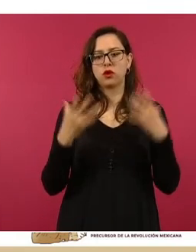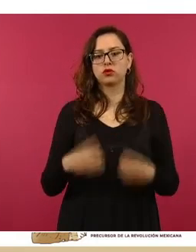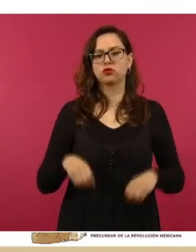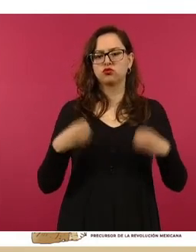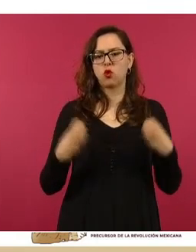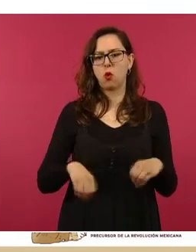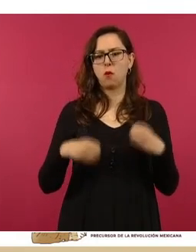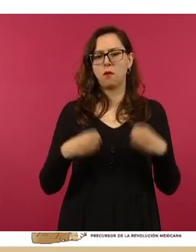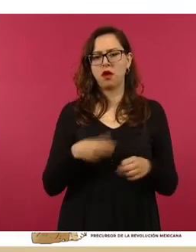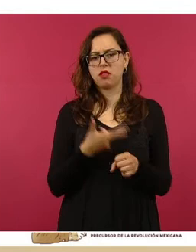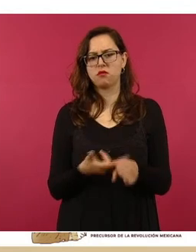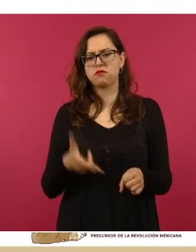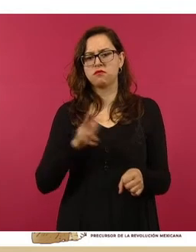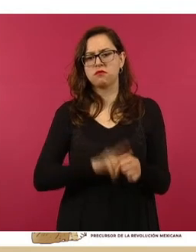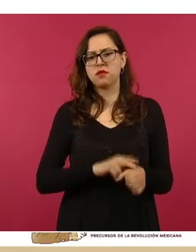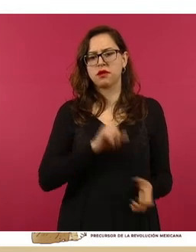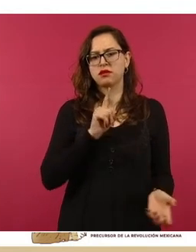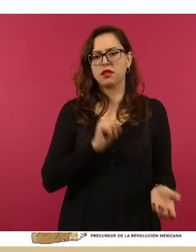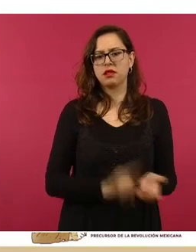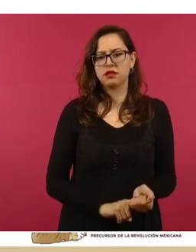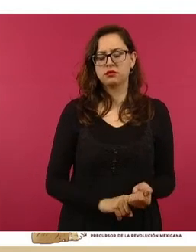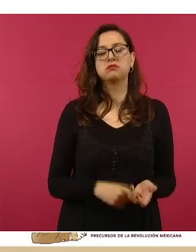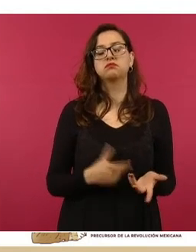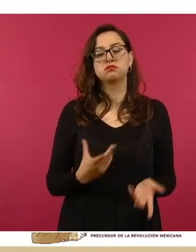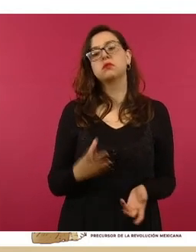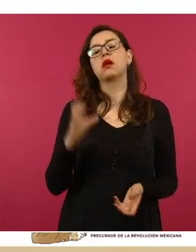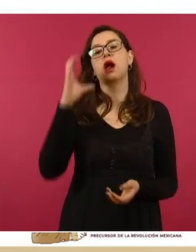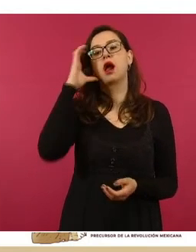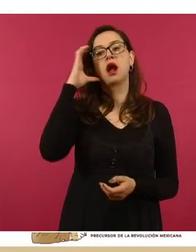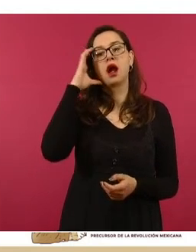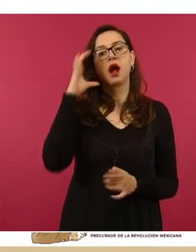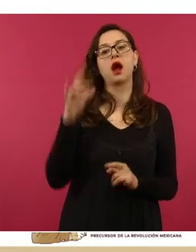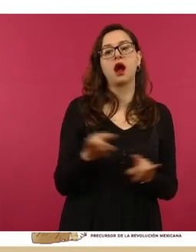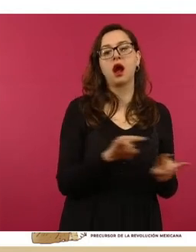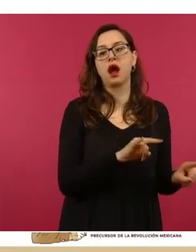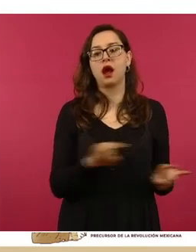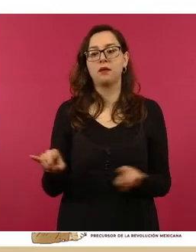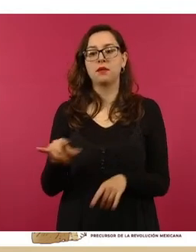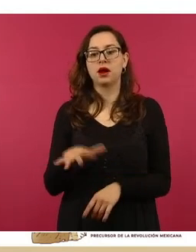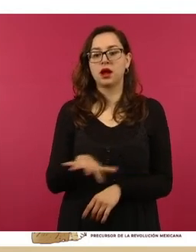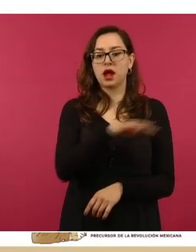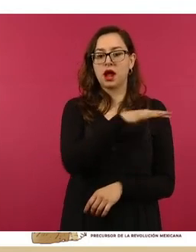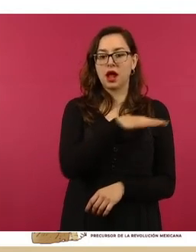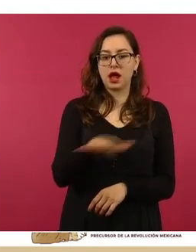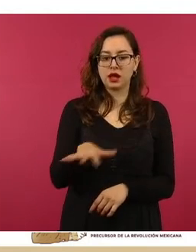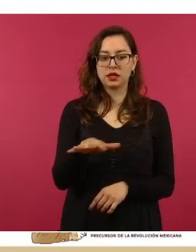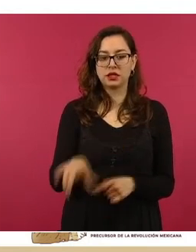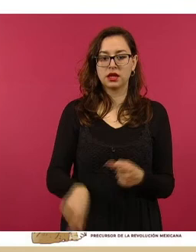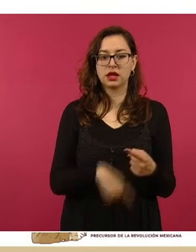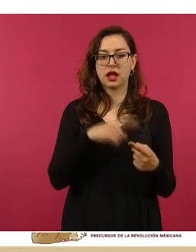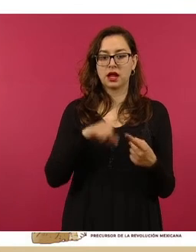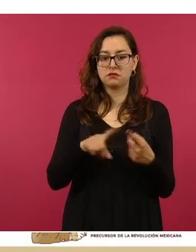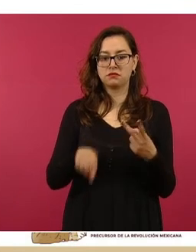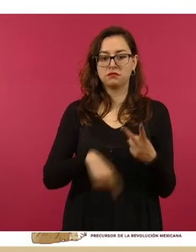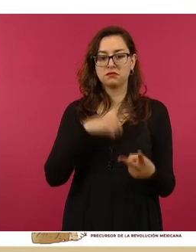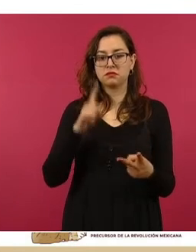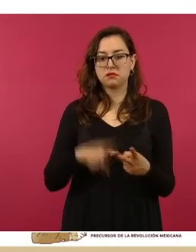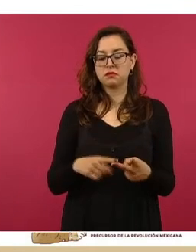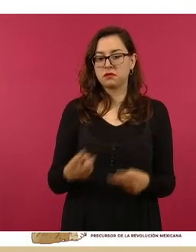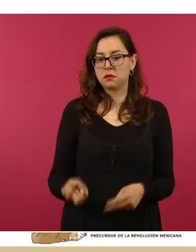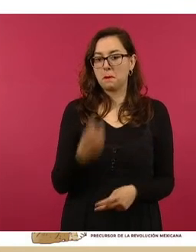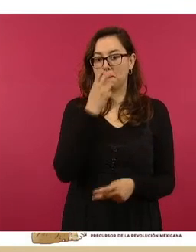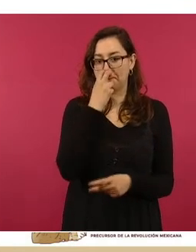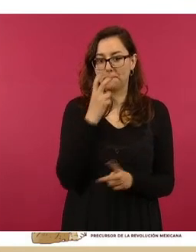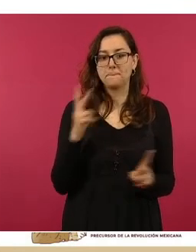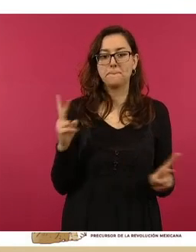de generales para una hospitalización general sin requerimiento de cuidados intensivos, como también